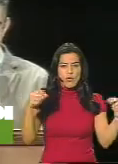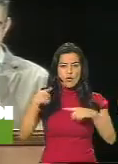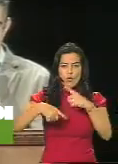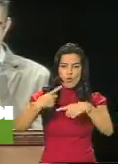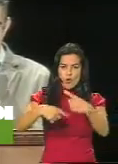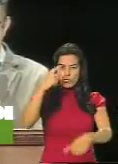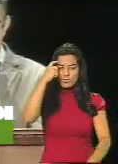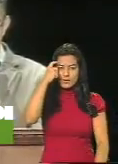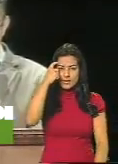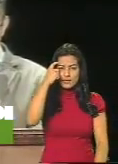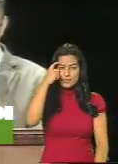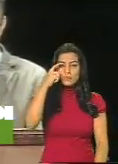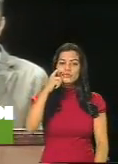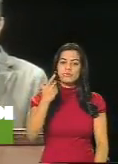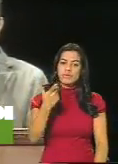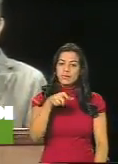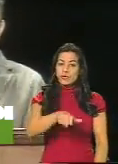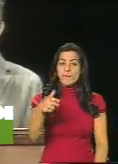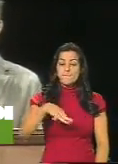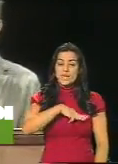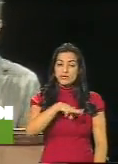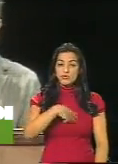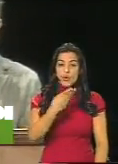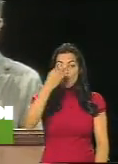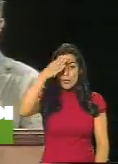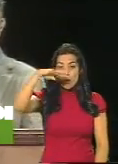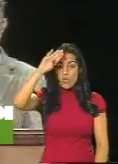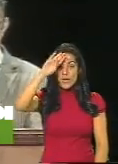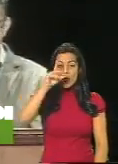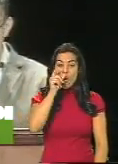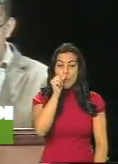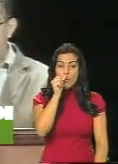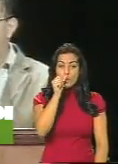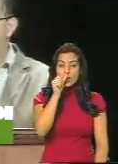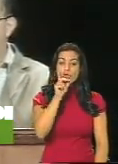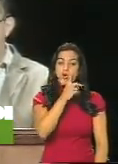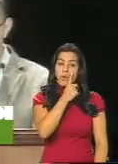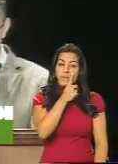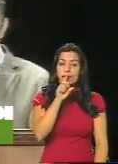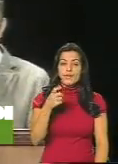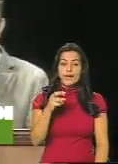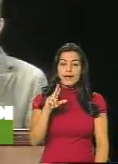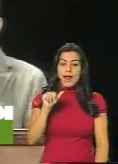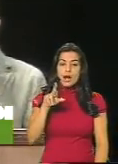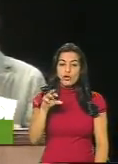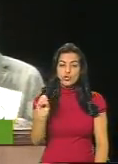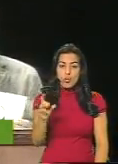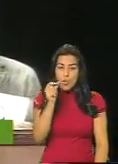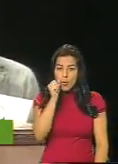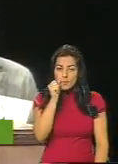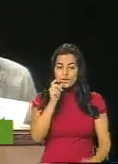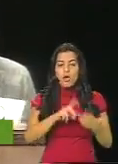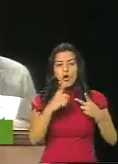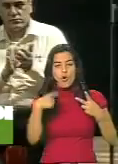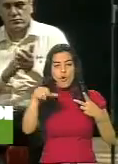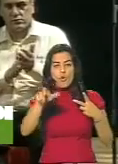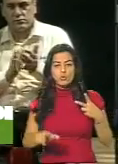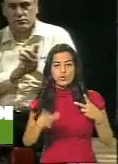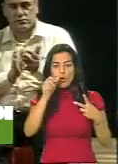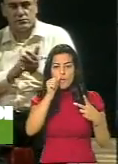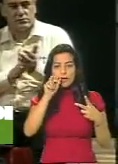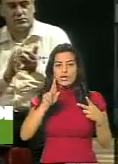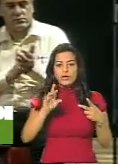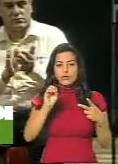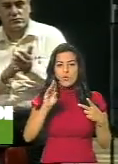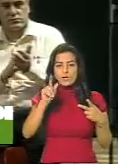días. Representación de la Misión Médica Cubana, Gerardo Hernández, Misión Médica Cubana, y Roberto López, jefe de